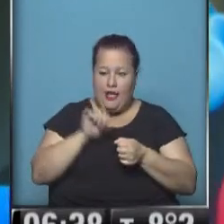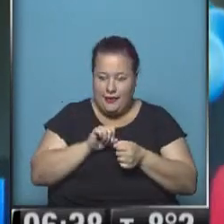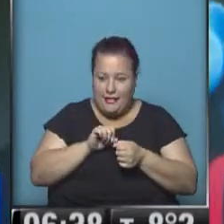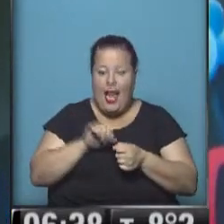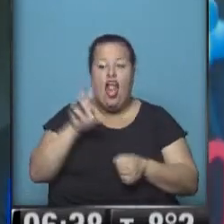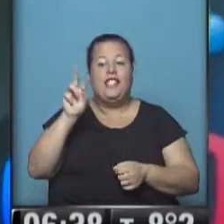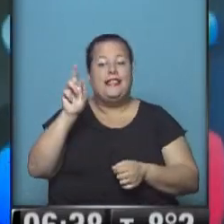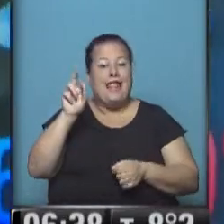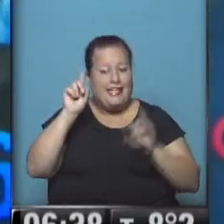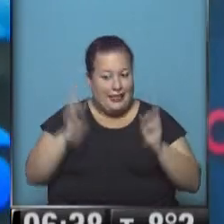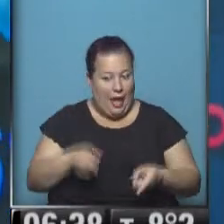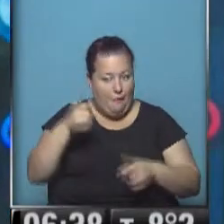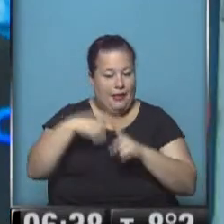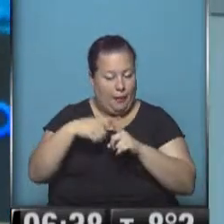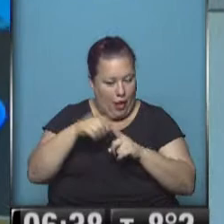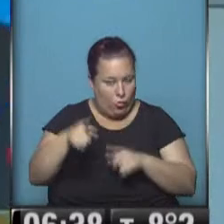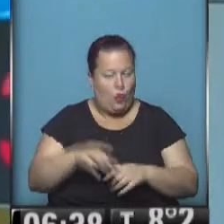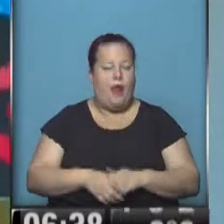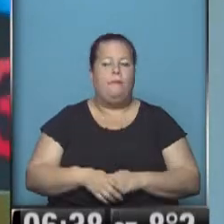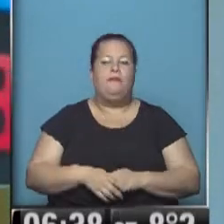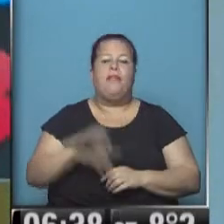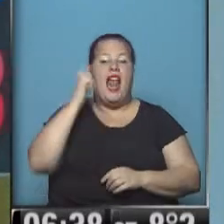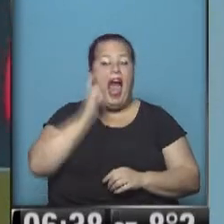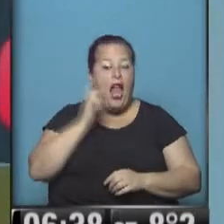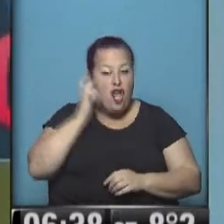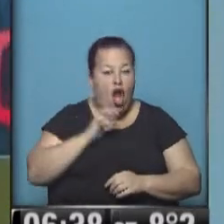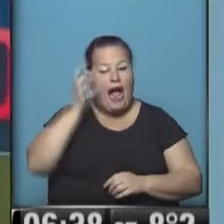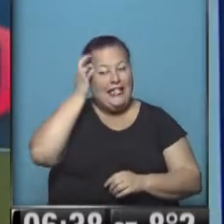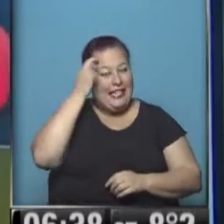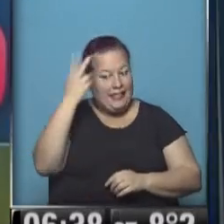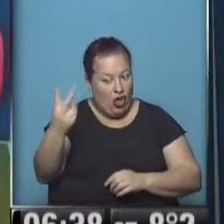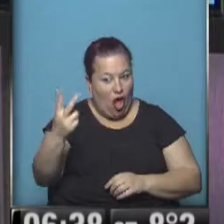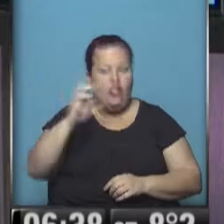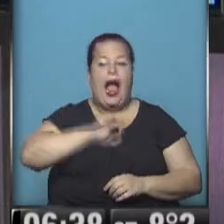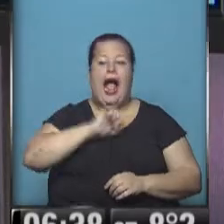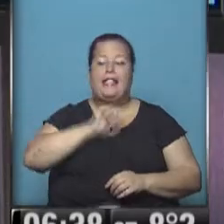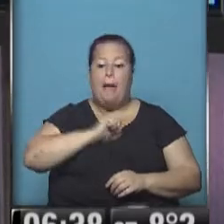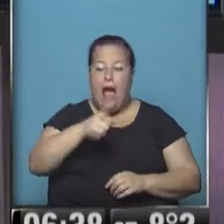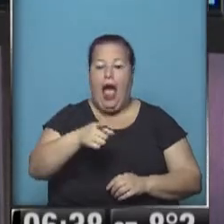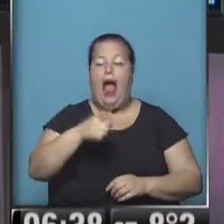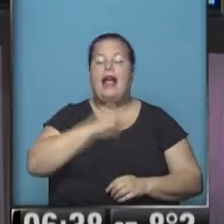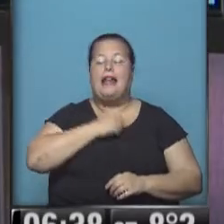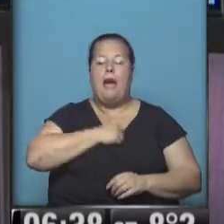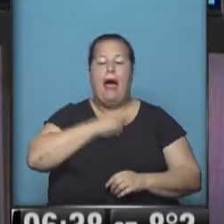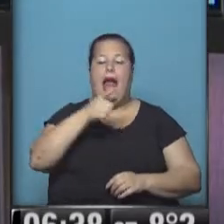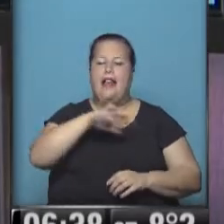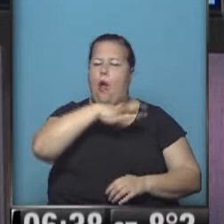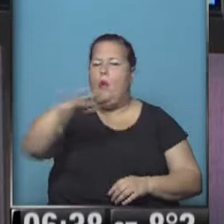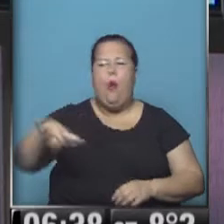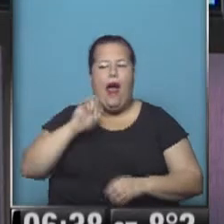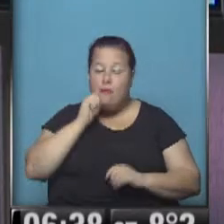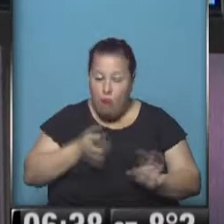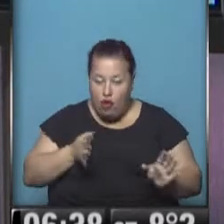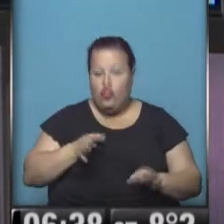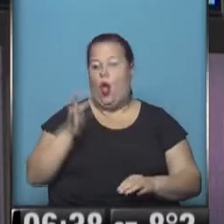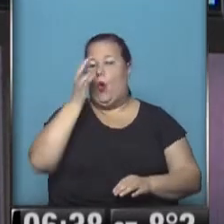30 también para ustedes está la rioja con 32 catamarca con sus paisajes hermosísimos